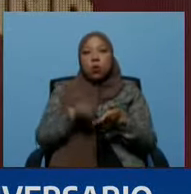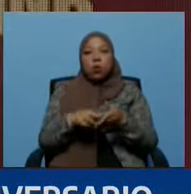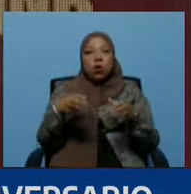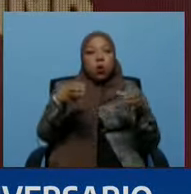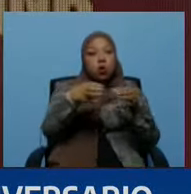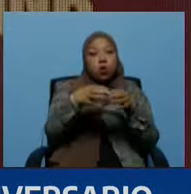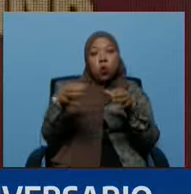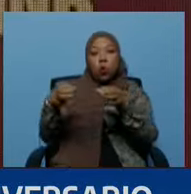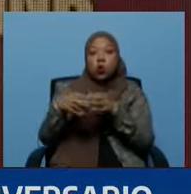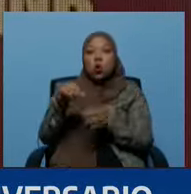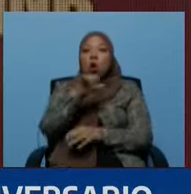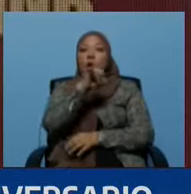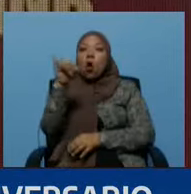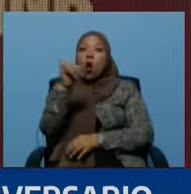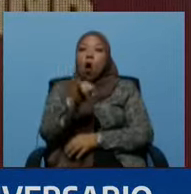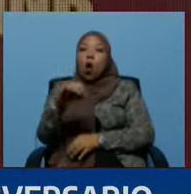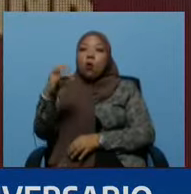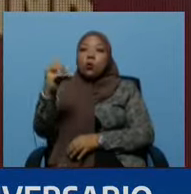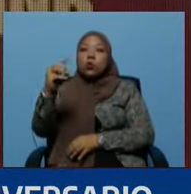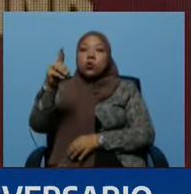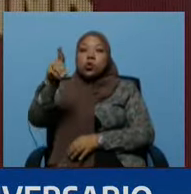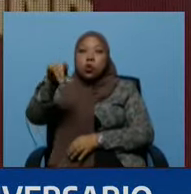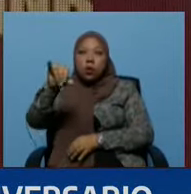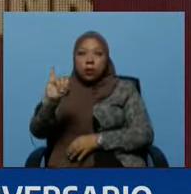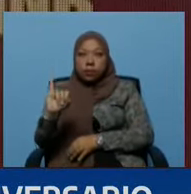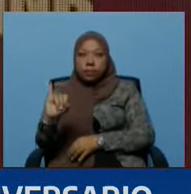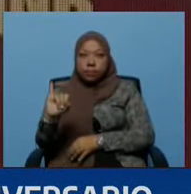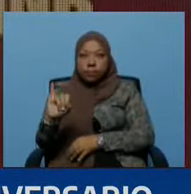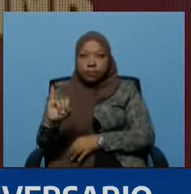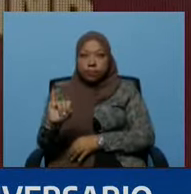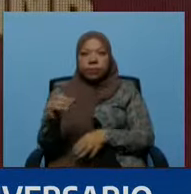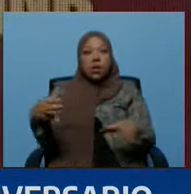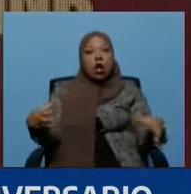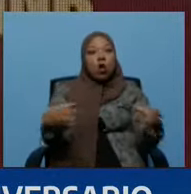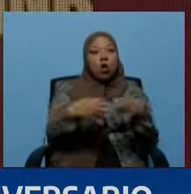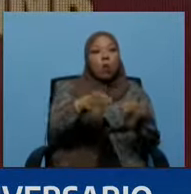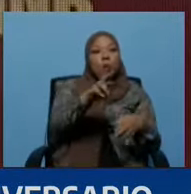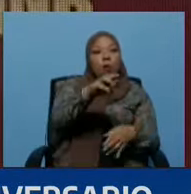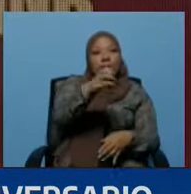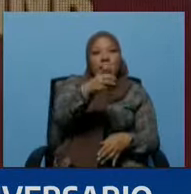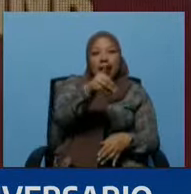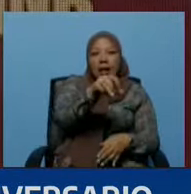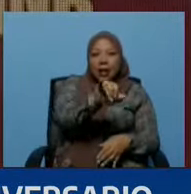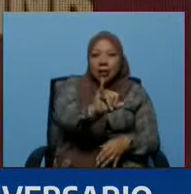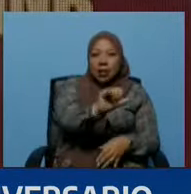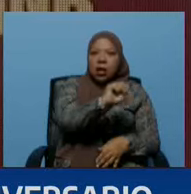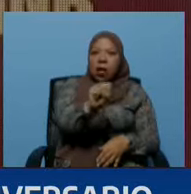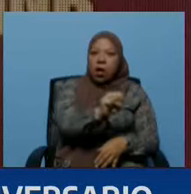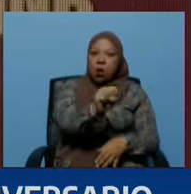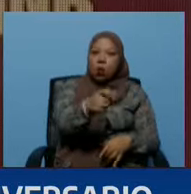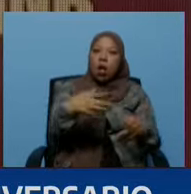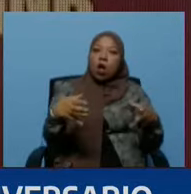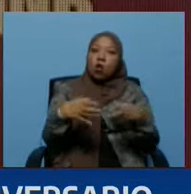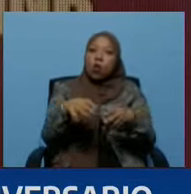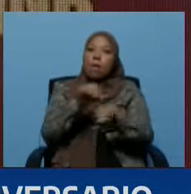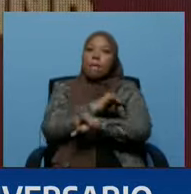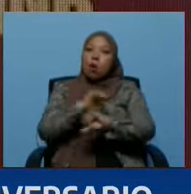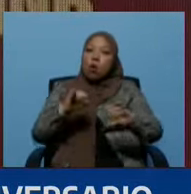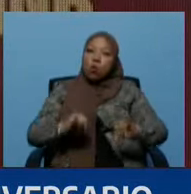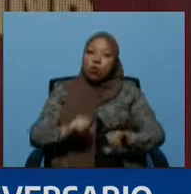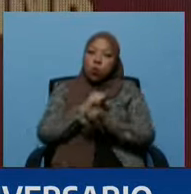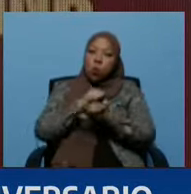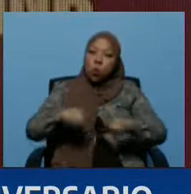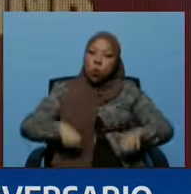SODIS, con la Policía Nacional Bolivariana, que se trabaja en un solo equipo, en unión con